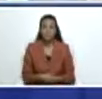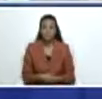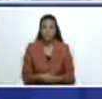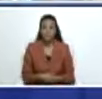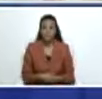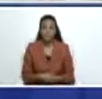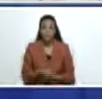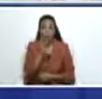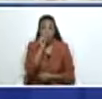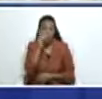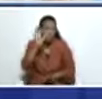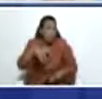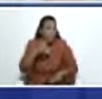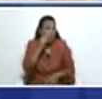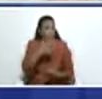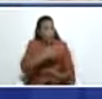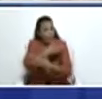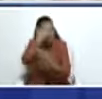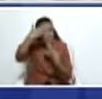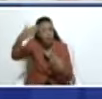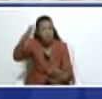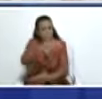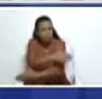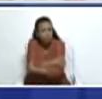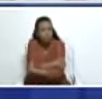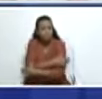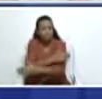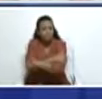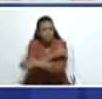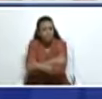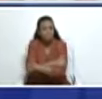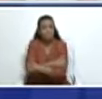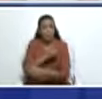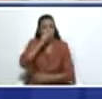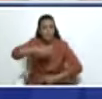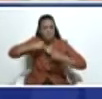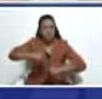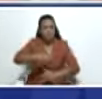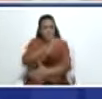Y a los hombres también les envío un abrazo. Ah, un abrazo así de hombre.